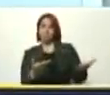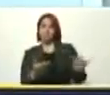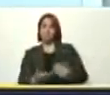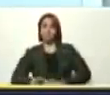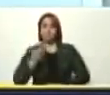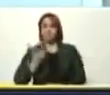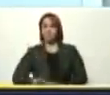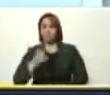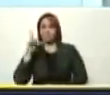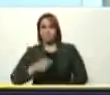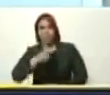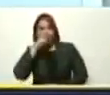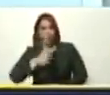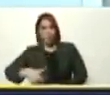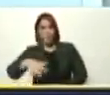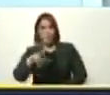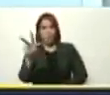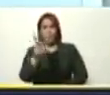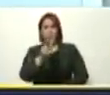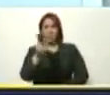sobre todo para el pueblo de Venezuela,